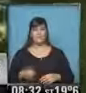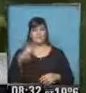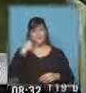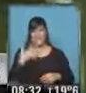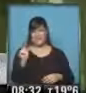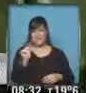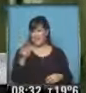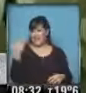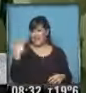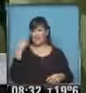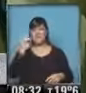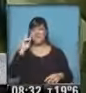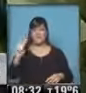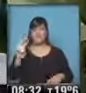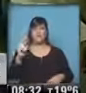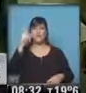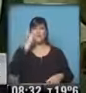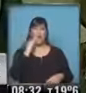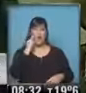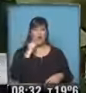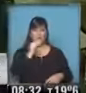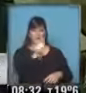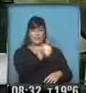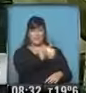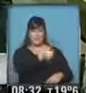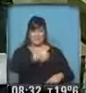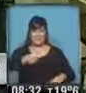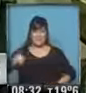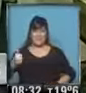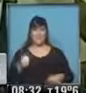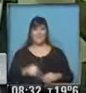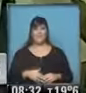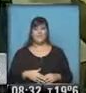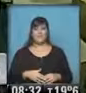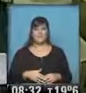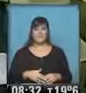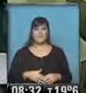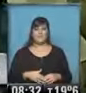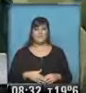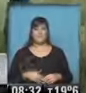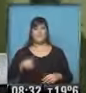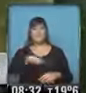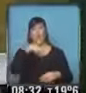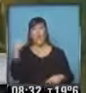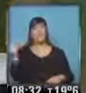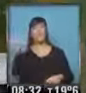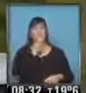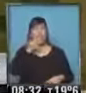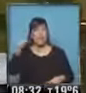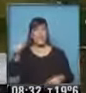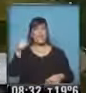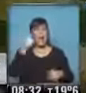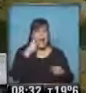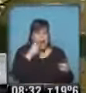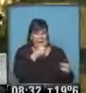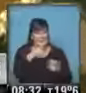vimos, pasó Juancito por el lugar donde Flor, nuestra productora, Florencia Brena, estuvo aprendiendo en manos o en la lección